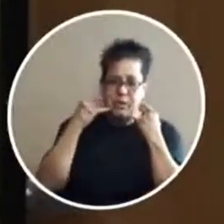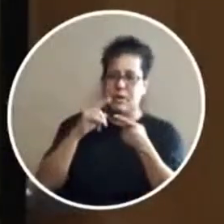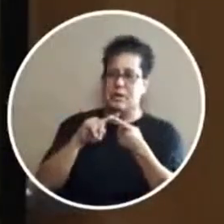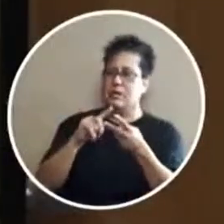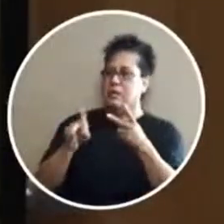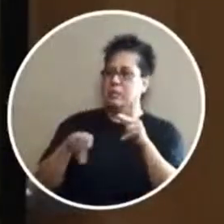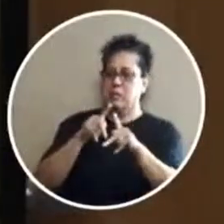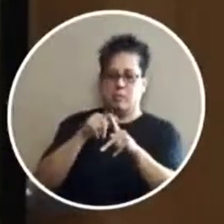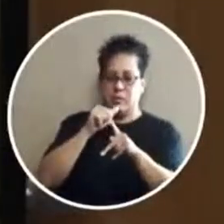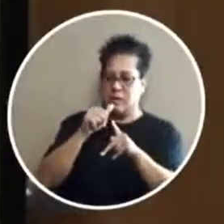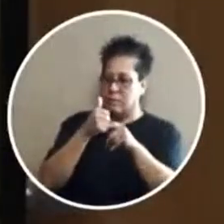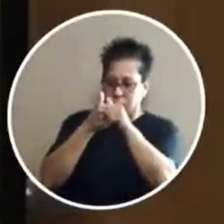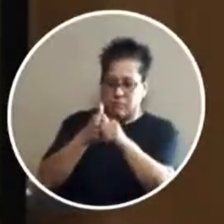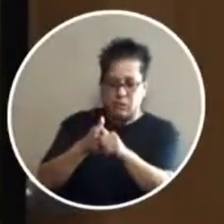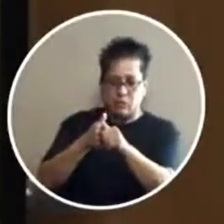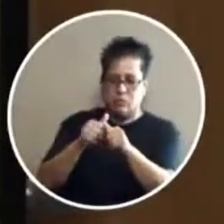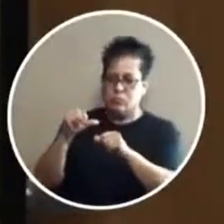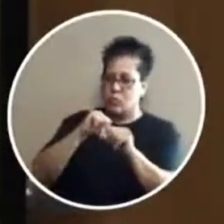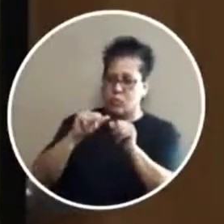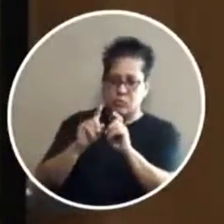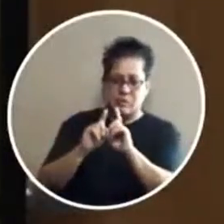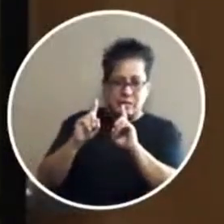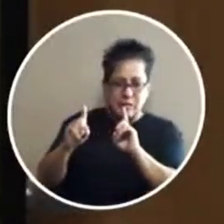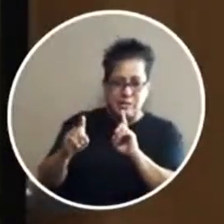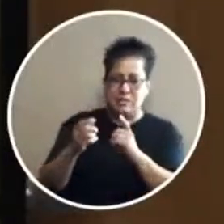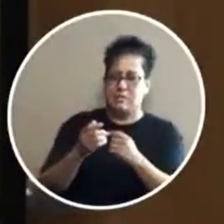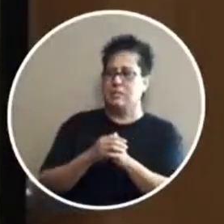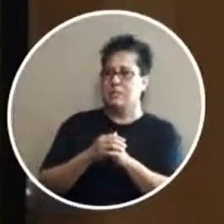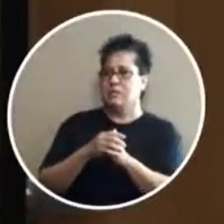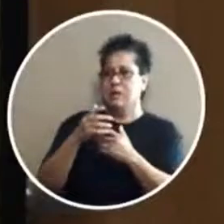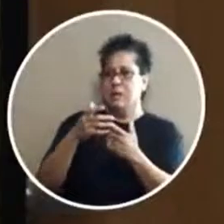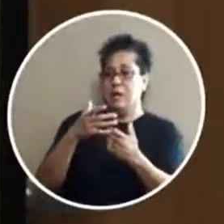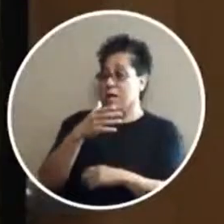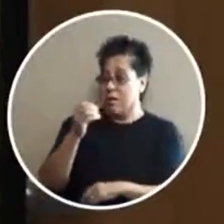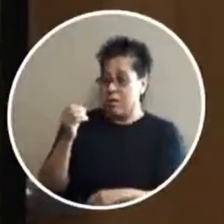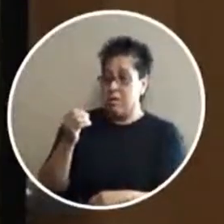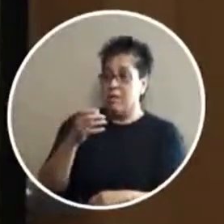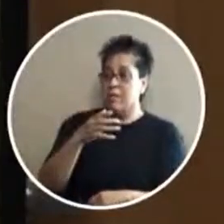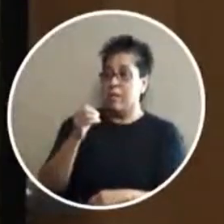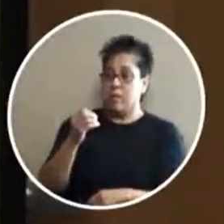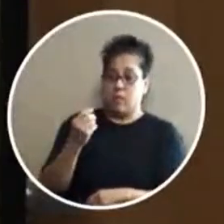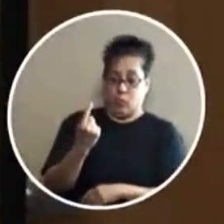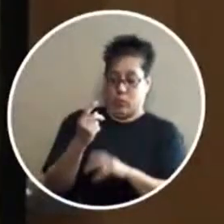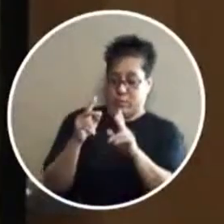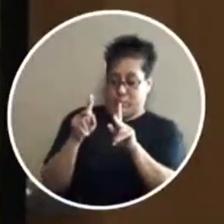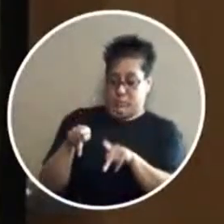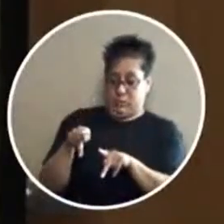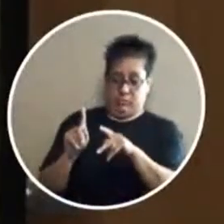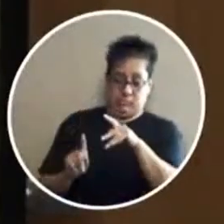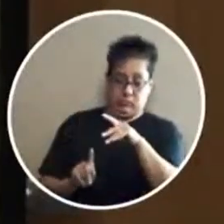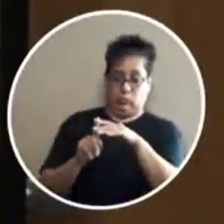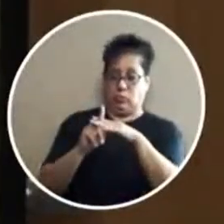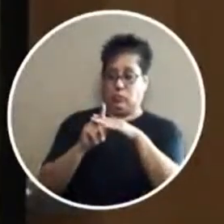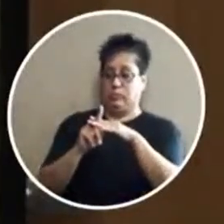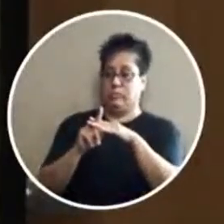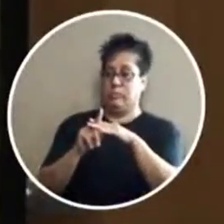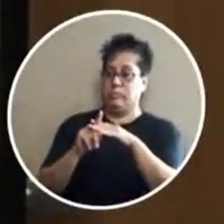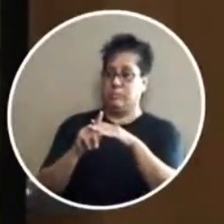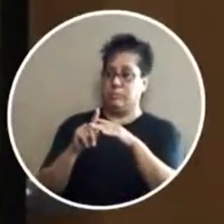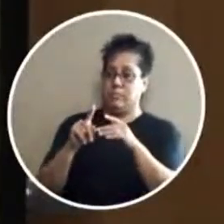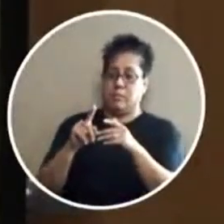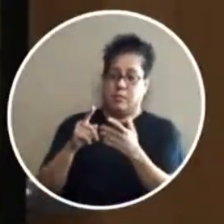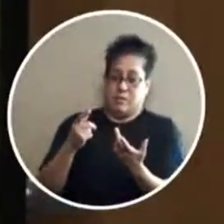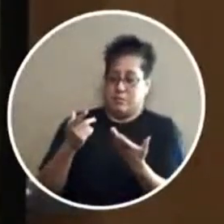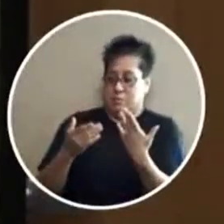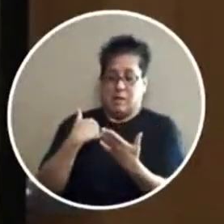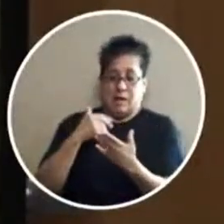no observan la sana distancia o el distanciamiento social, y con una persona que vaya y